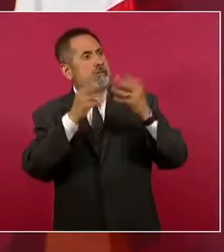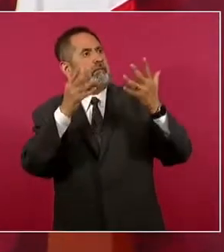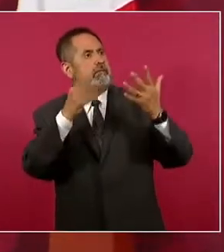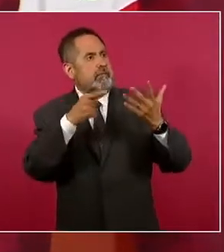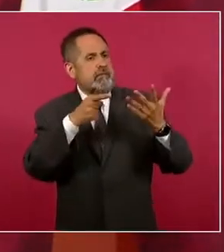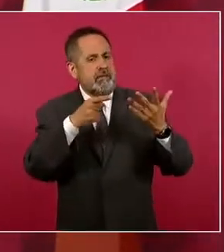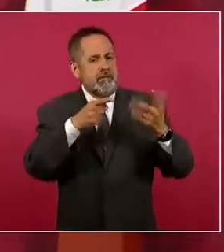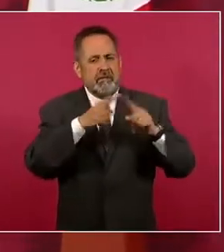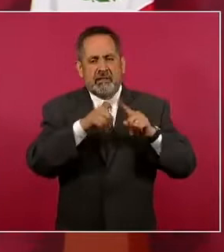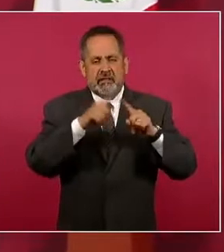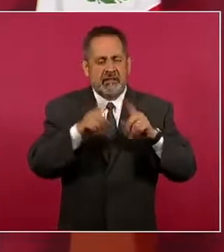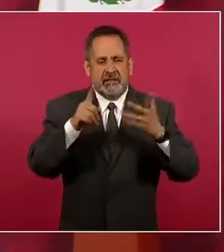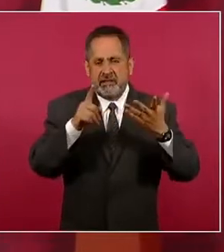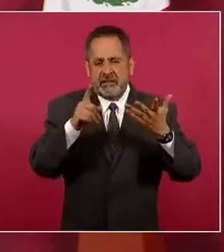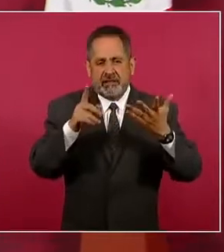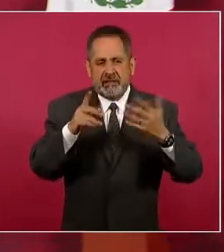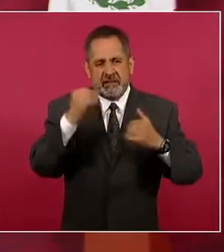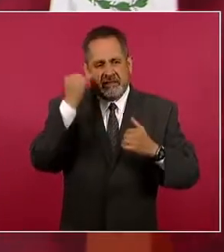todo